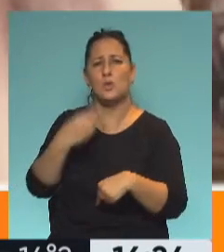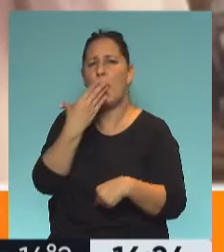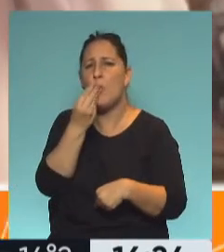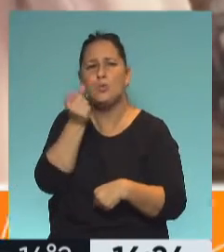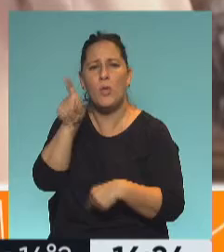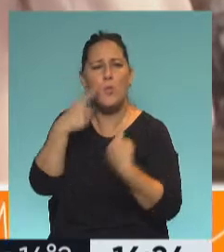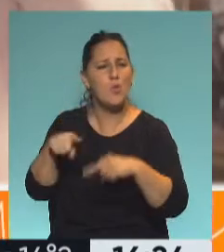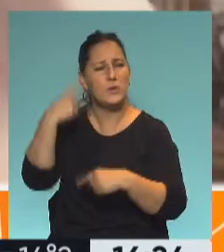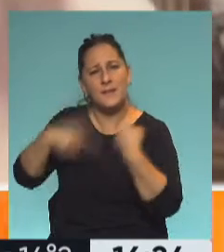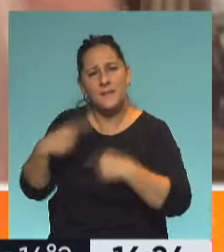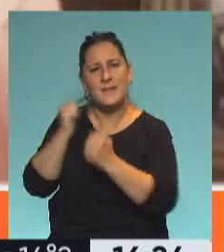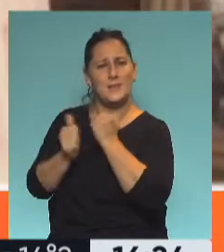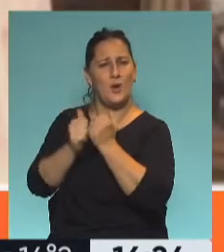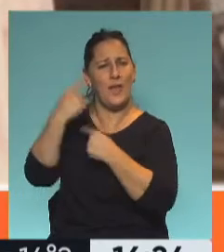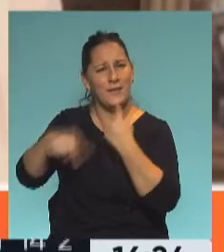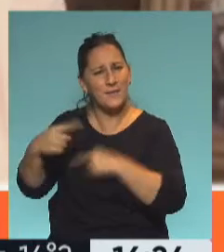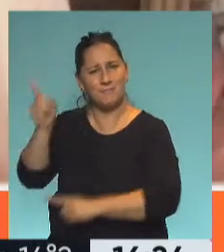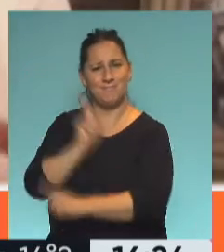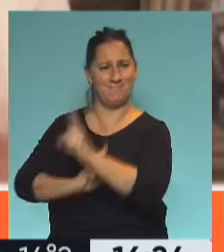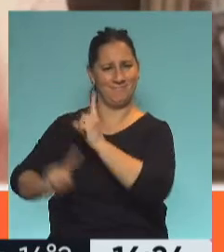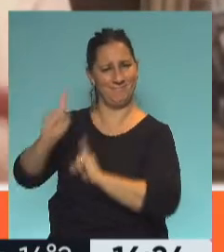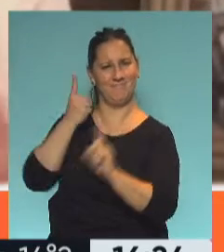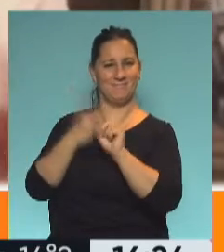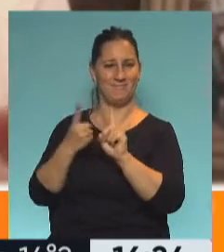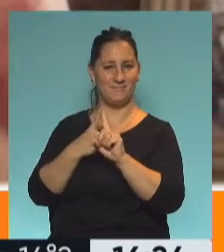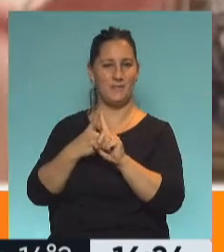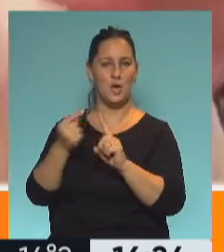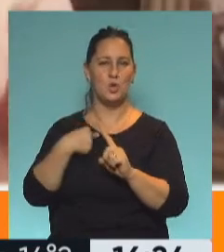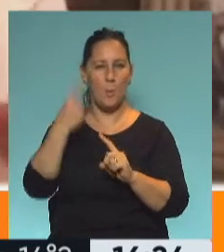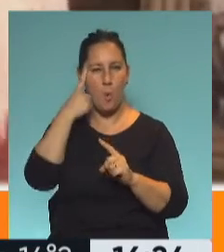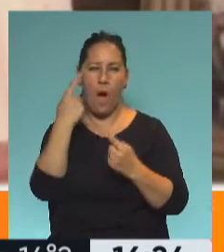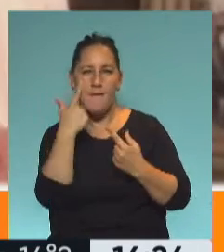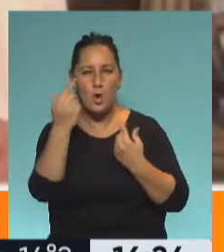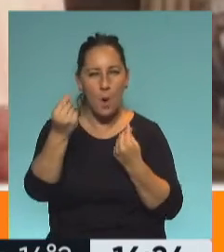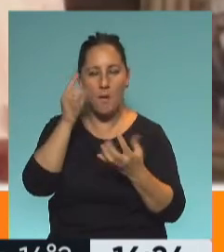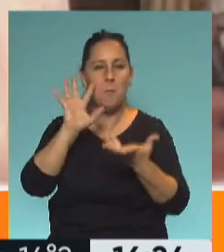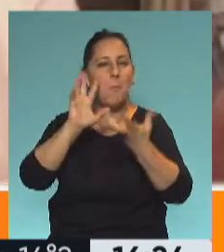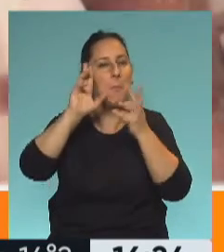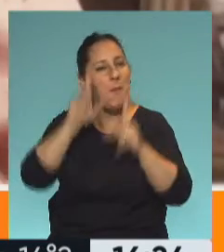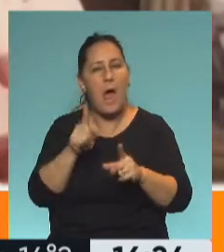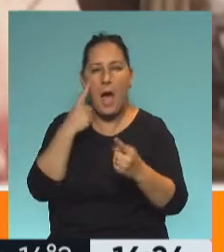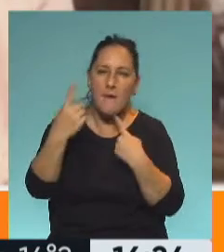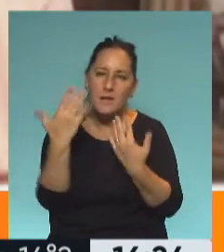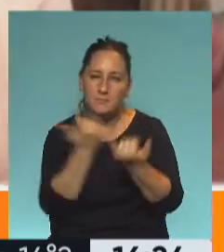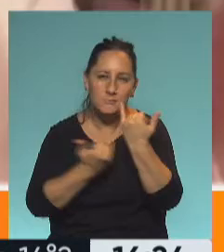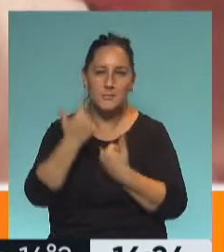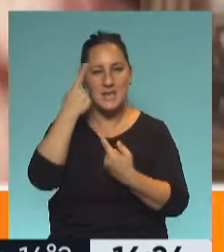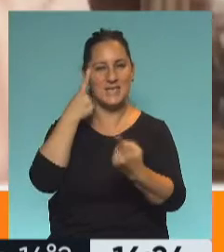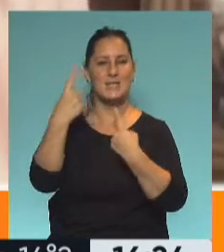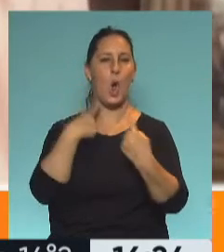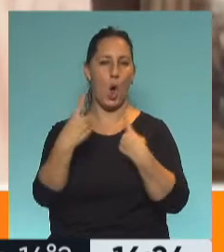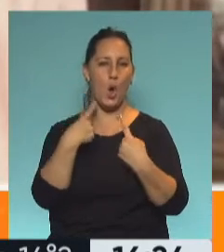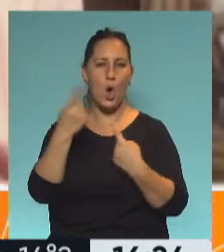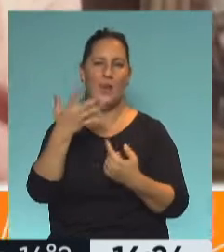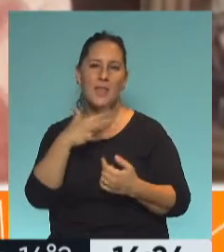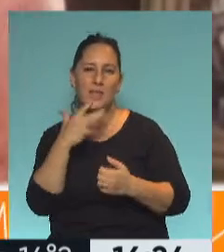musical diferente, con una historia diferente. Y yo hago un poco de psicoanalista y me entero de la historia y la trato de entender